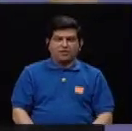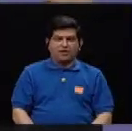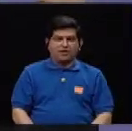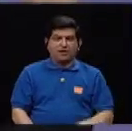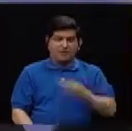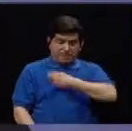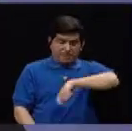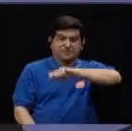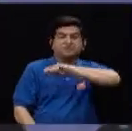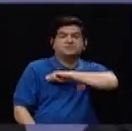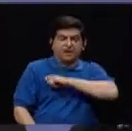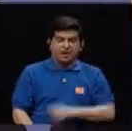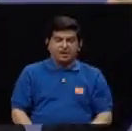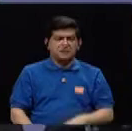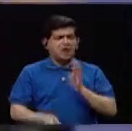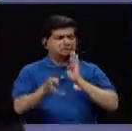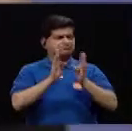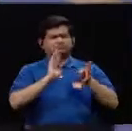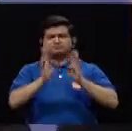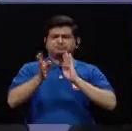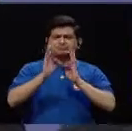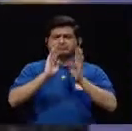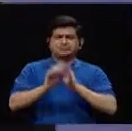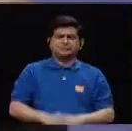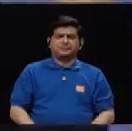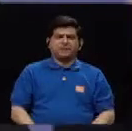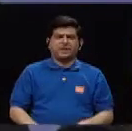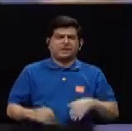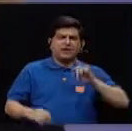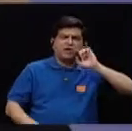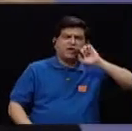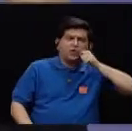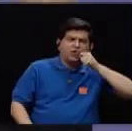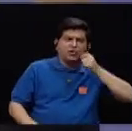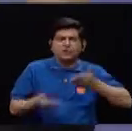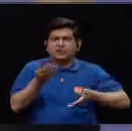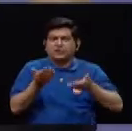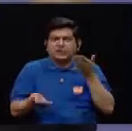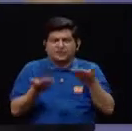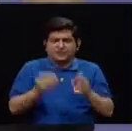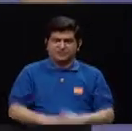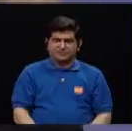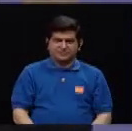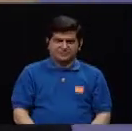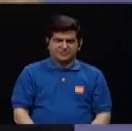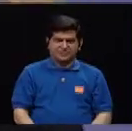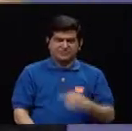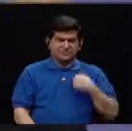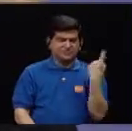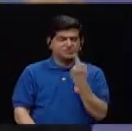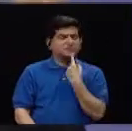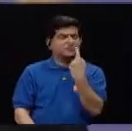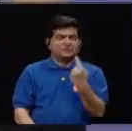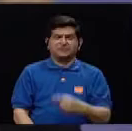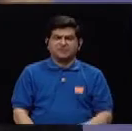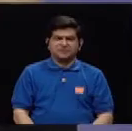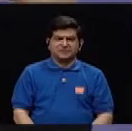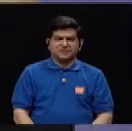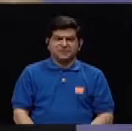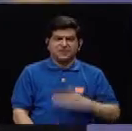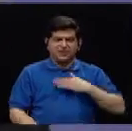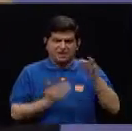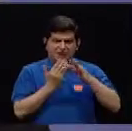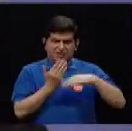de España, y hemos hablado en códigos que yo se lo decía